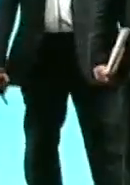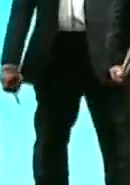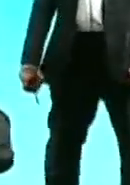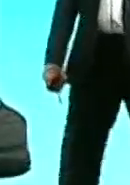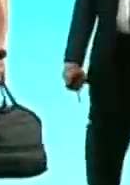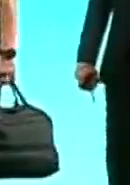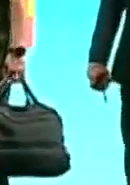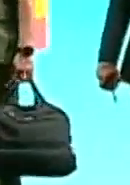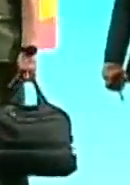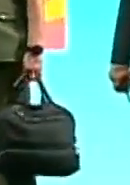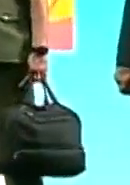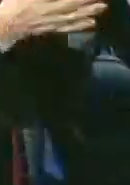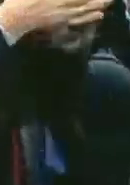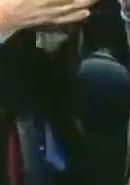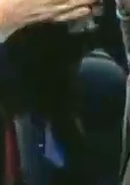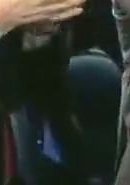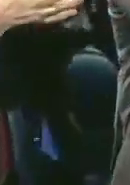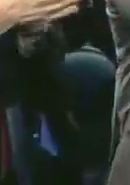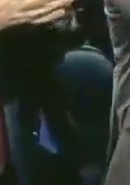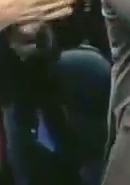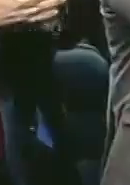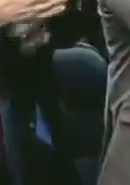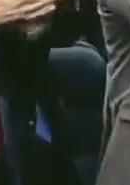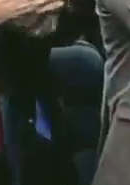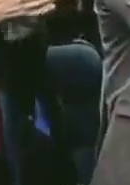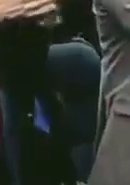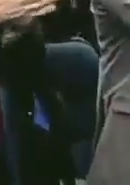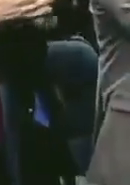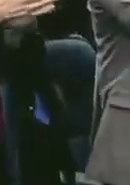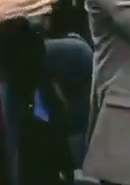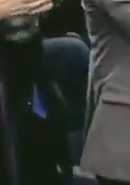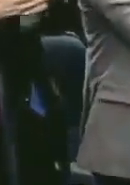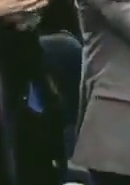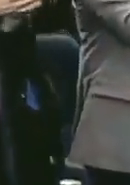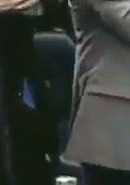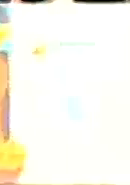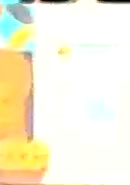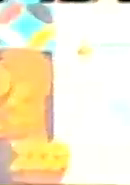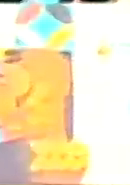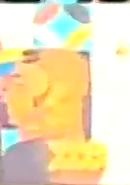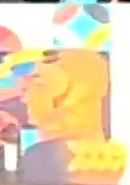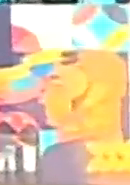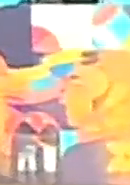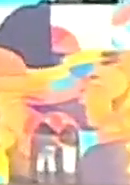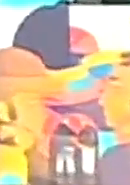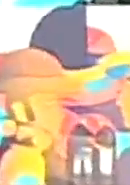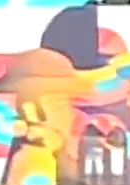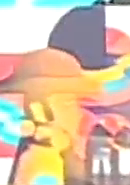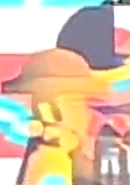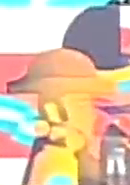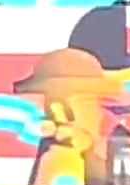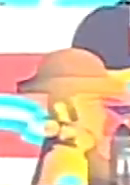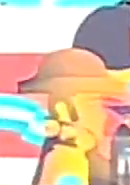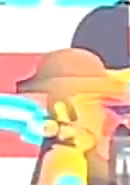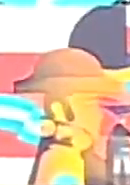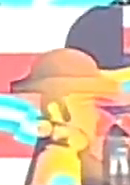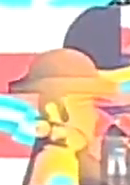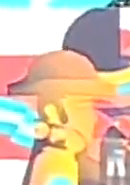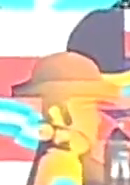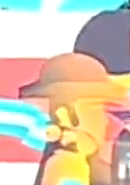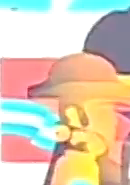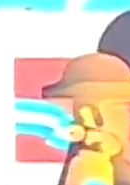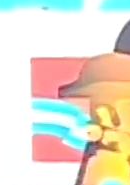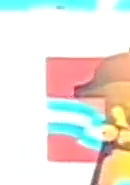la independencia y en la lucha contra el coloniaje español. Se despide el presidente de la República, Nicolás Maduro, de